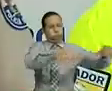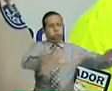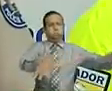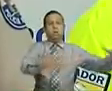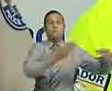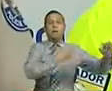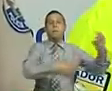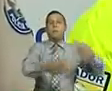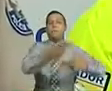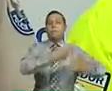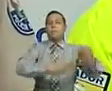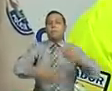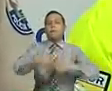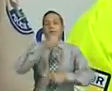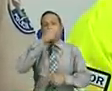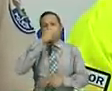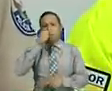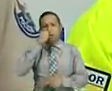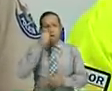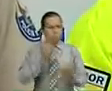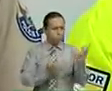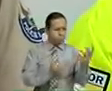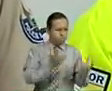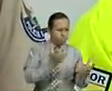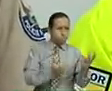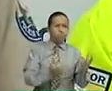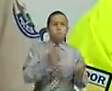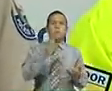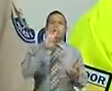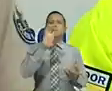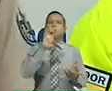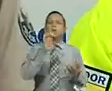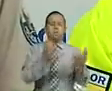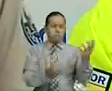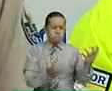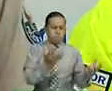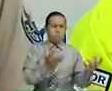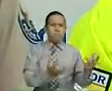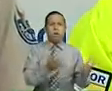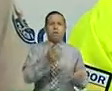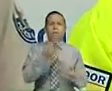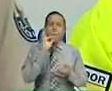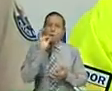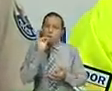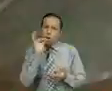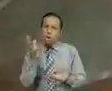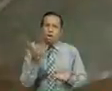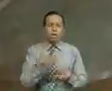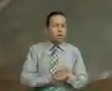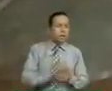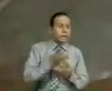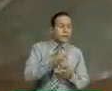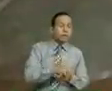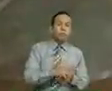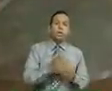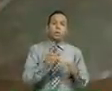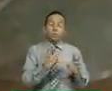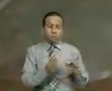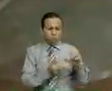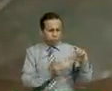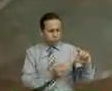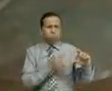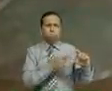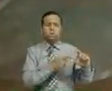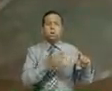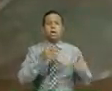Son 14 kilos que se encontró, 14 kilos de marihuana, pero también en el poder de esta persona se encontró una dosis también importante de